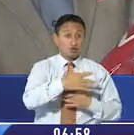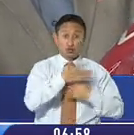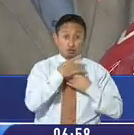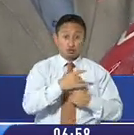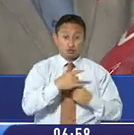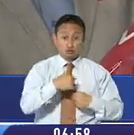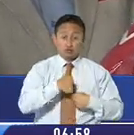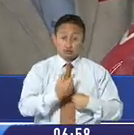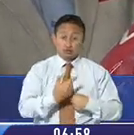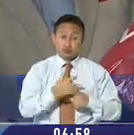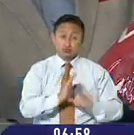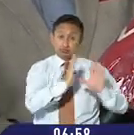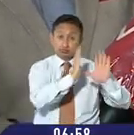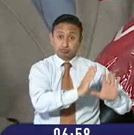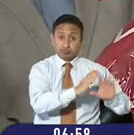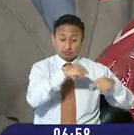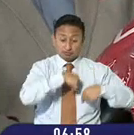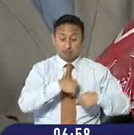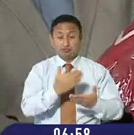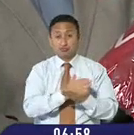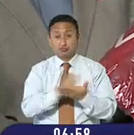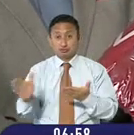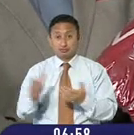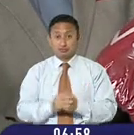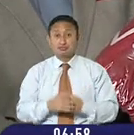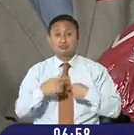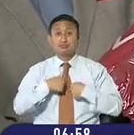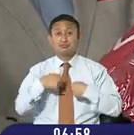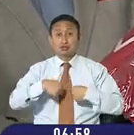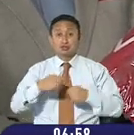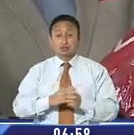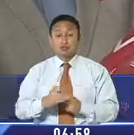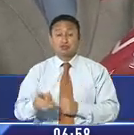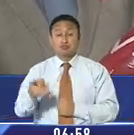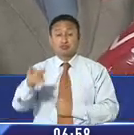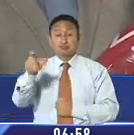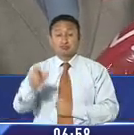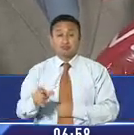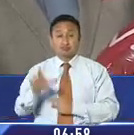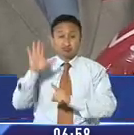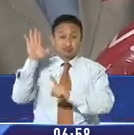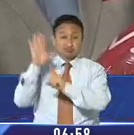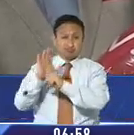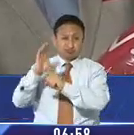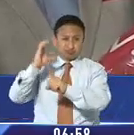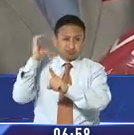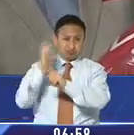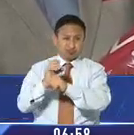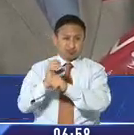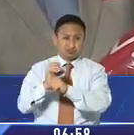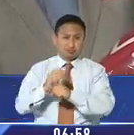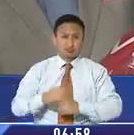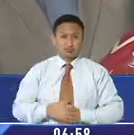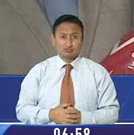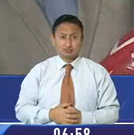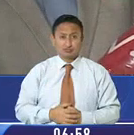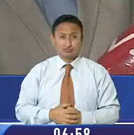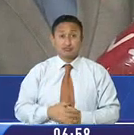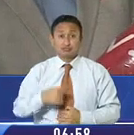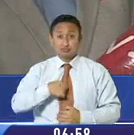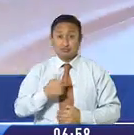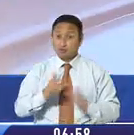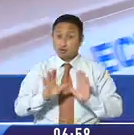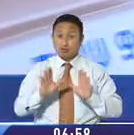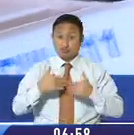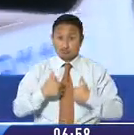no les permito eso, me quieren remover, me quieren desprestigiar, me atacan, me violentan, y no voy a sucumbir.